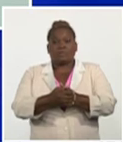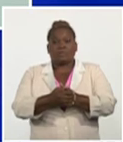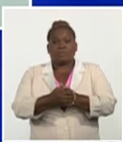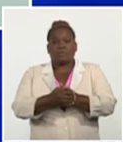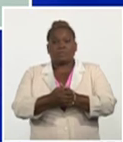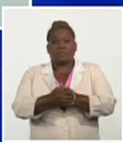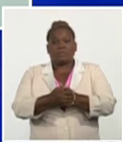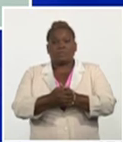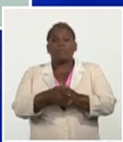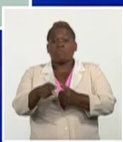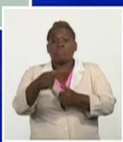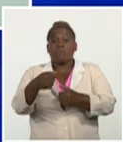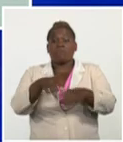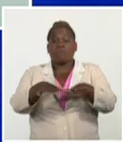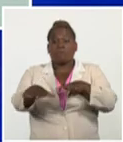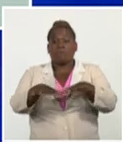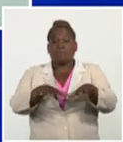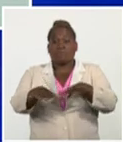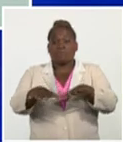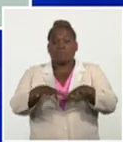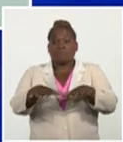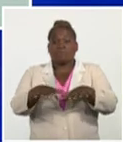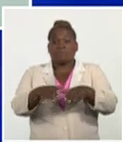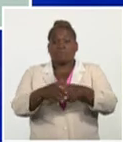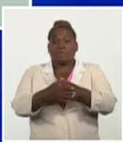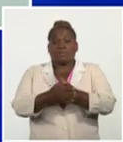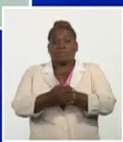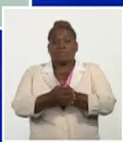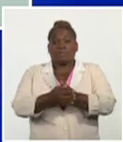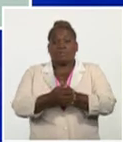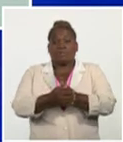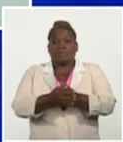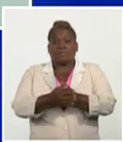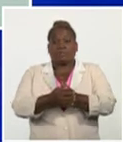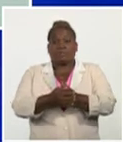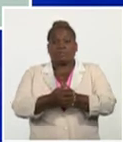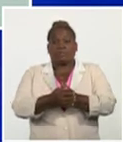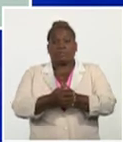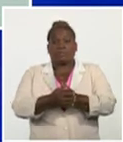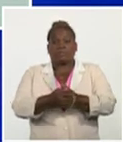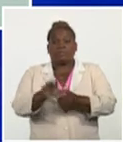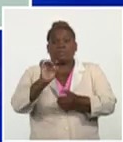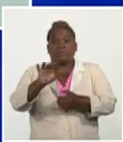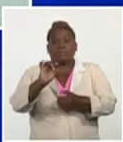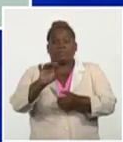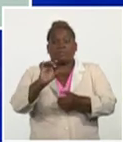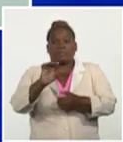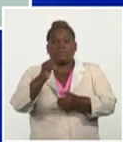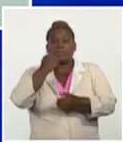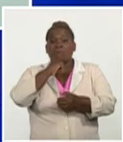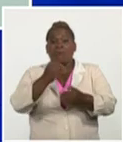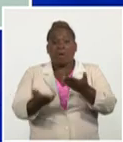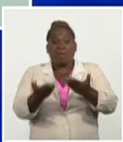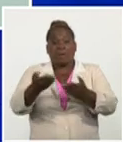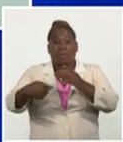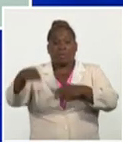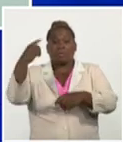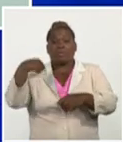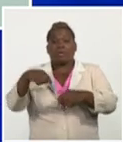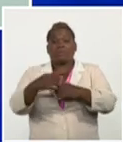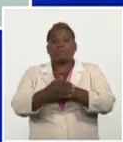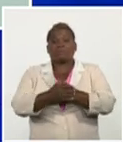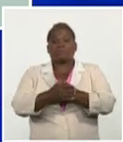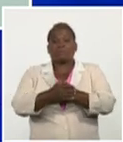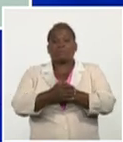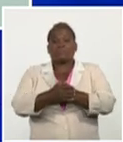con medidas importantes, 76 casos ayer, 15 más que la jornada anterior, en 5 de